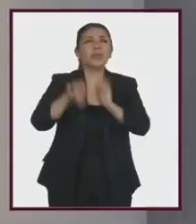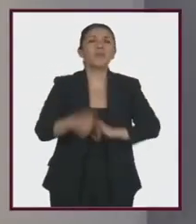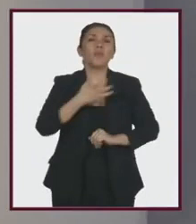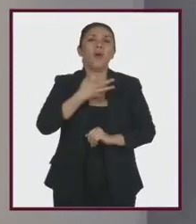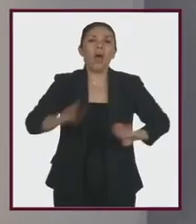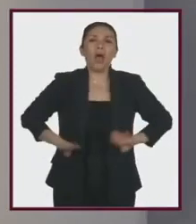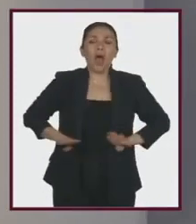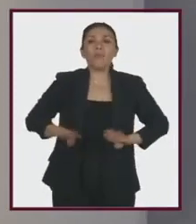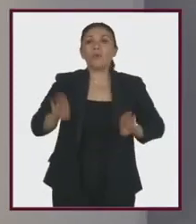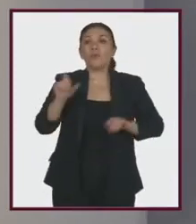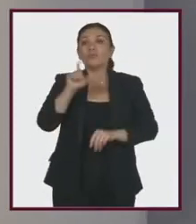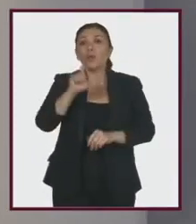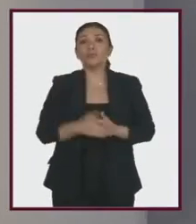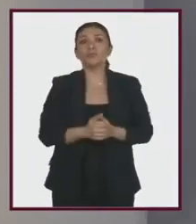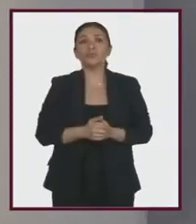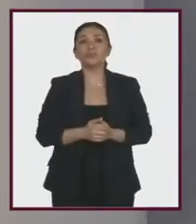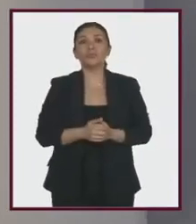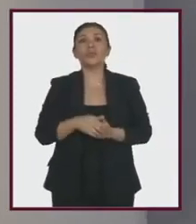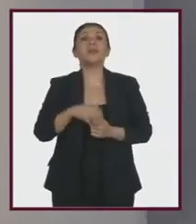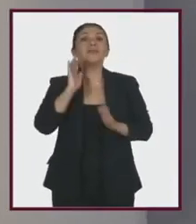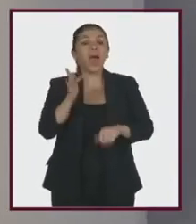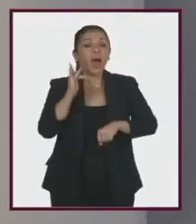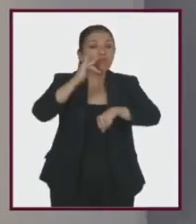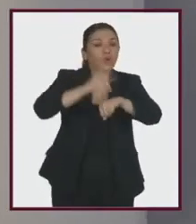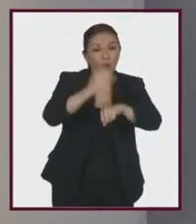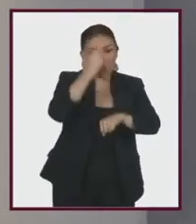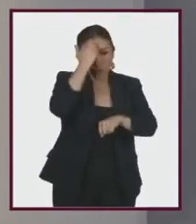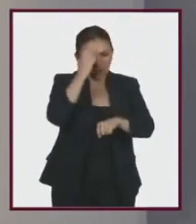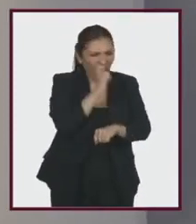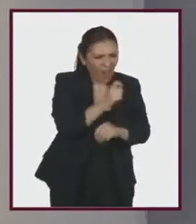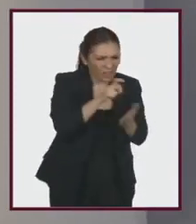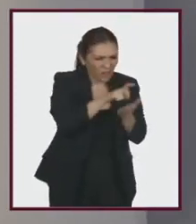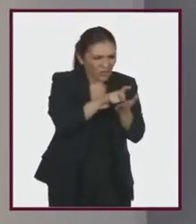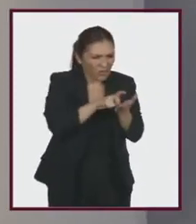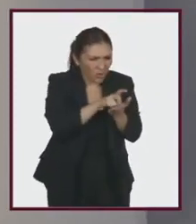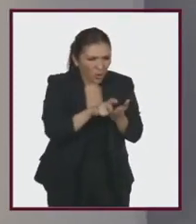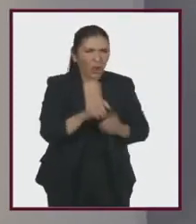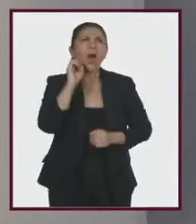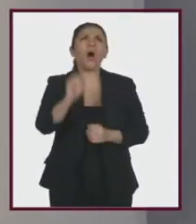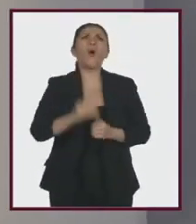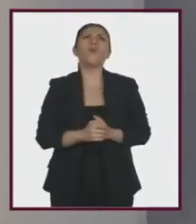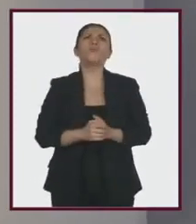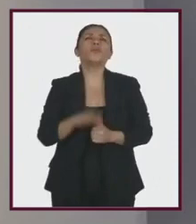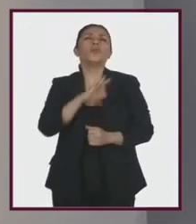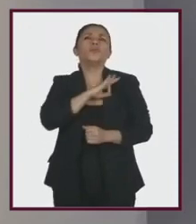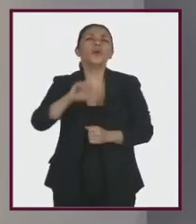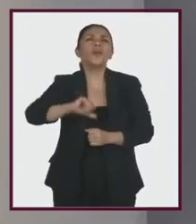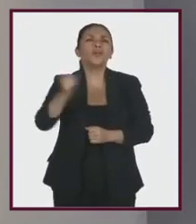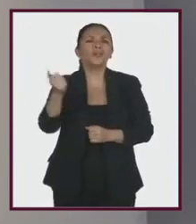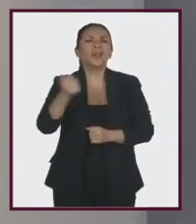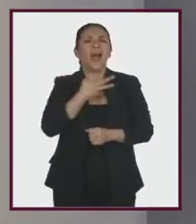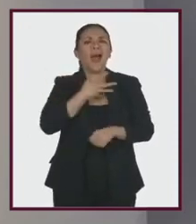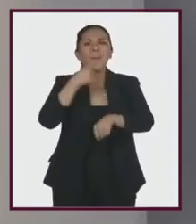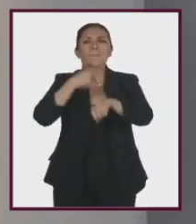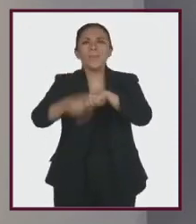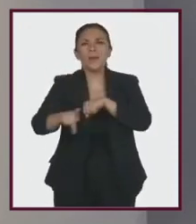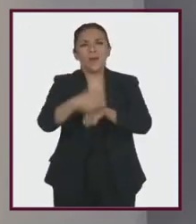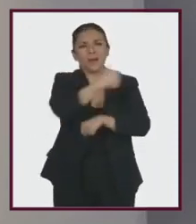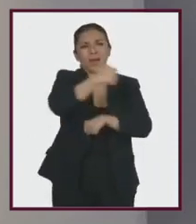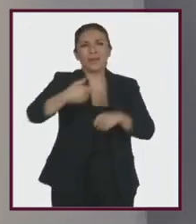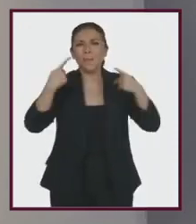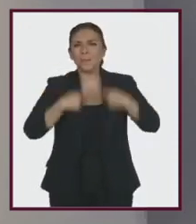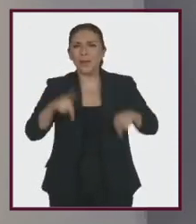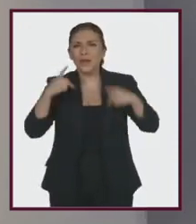el tener contacto con la sustancia. Podemos ir hacia situaciones que nos ponen en riesgo como individuos,